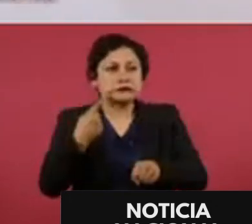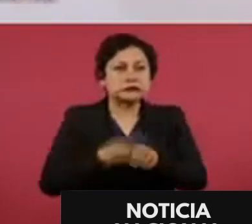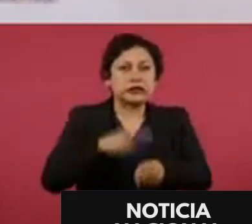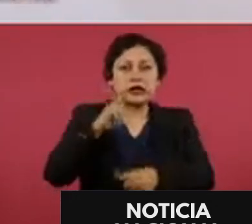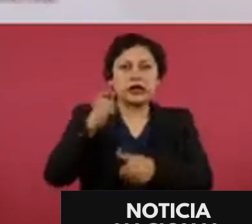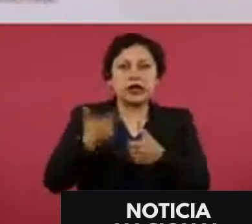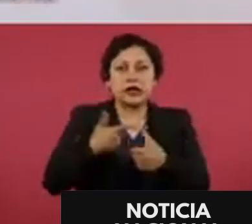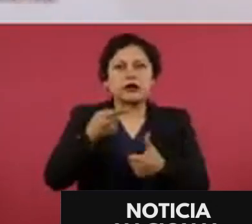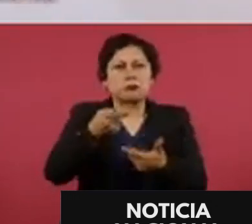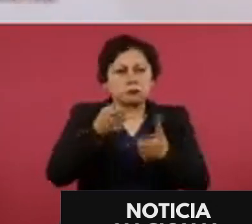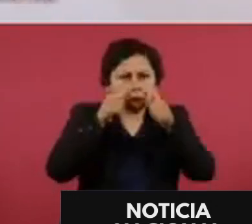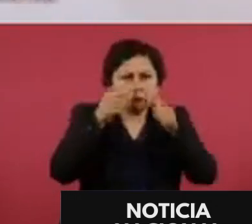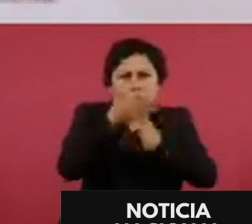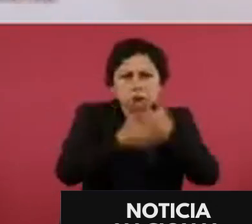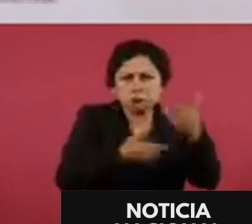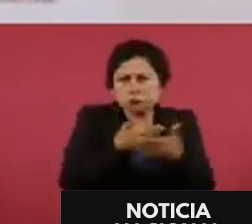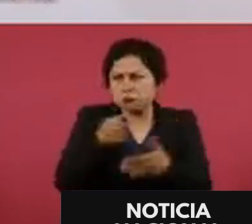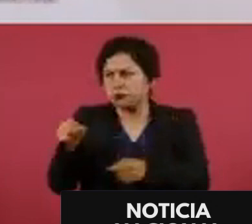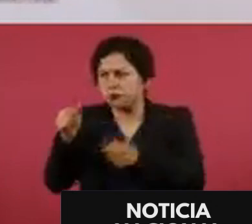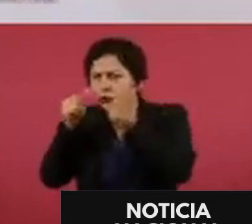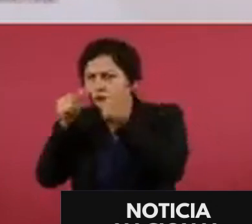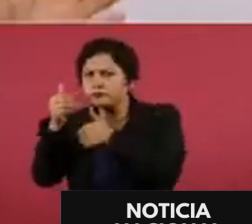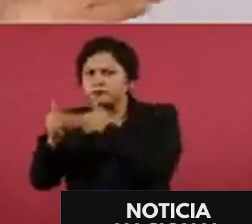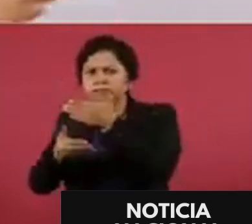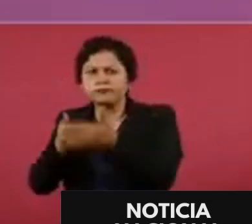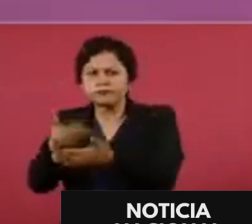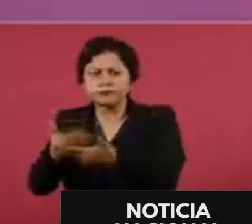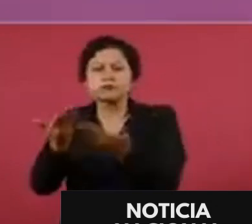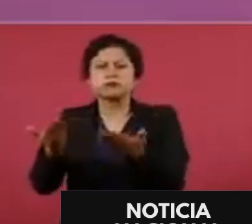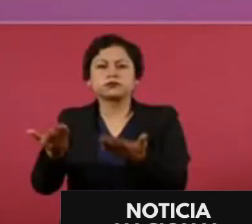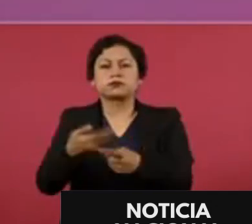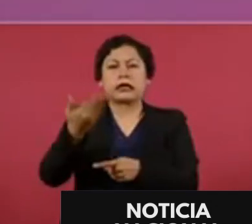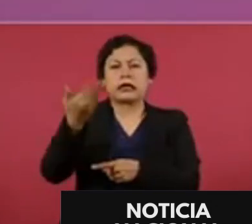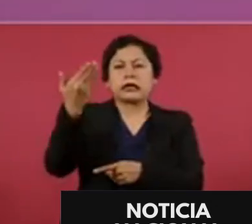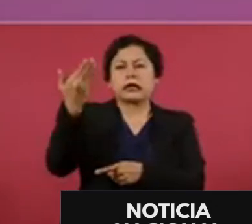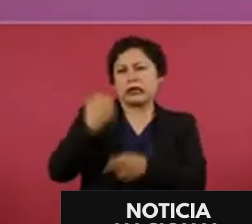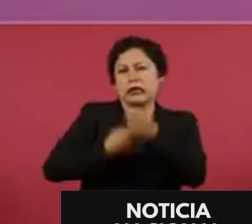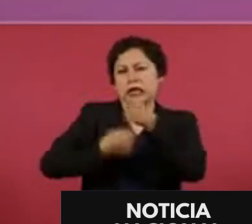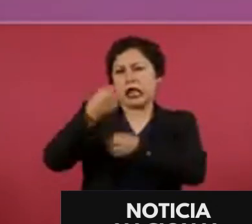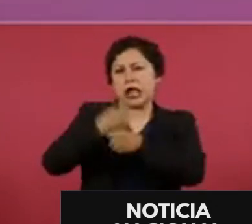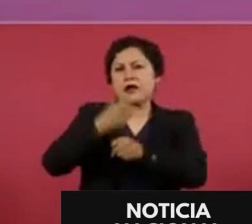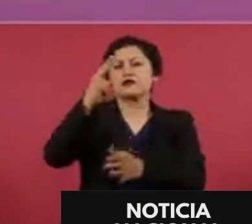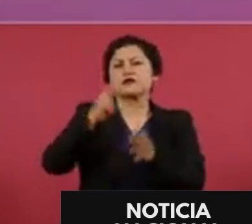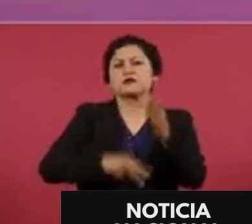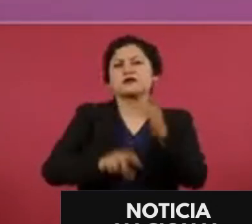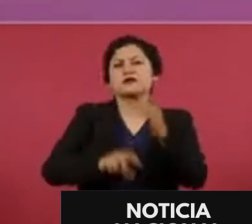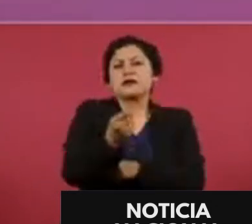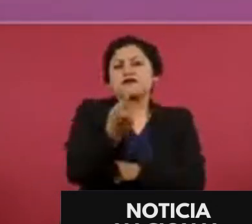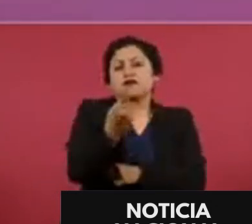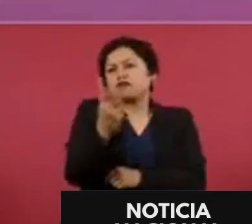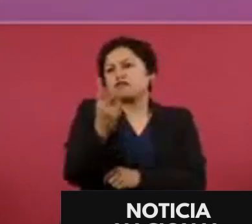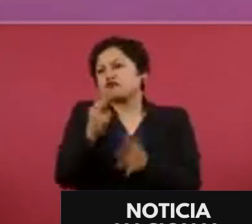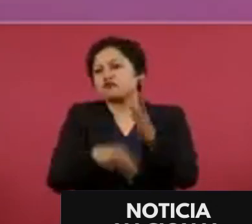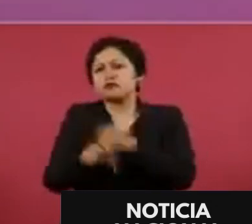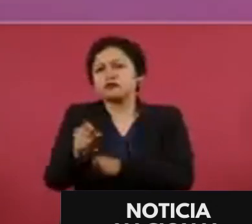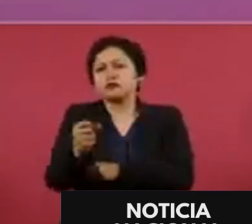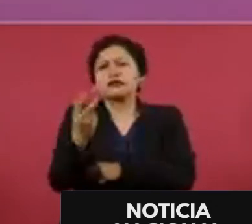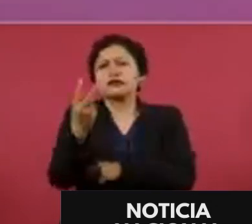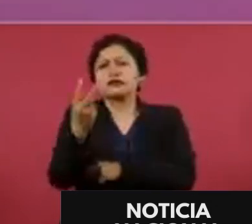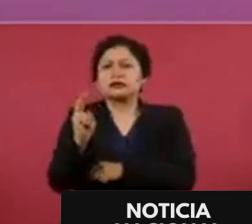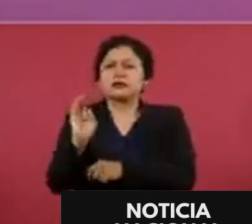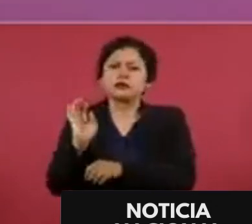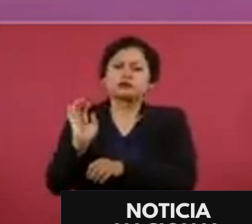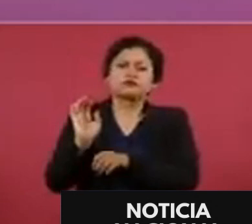el periodo ya de IMSS Bienestar, desde 2021, 2022, se han sumado siete mil